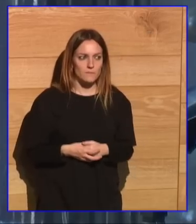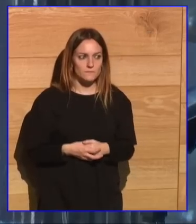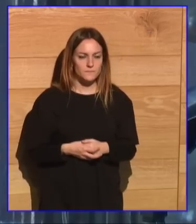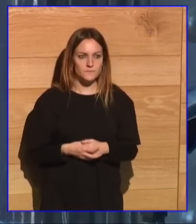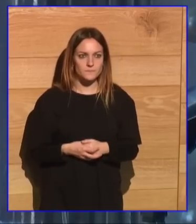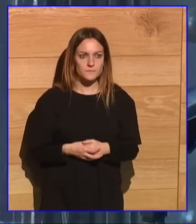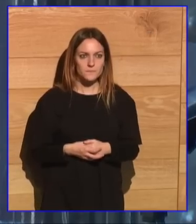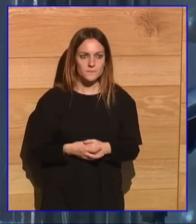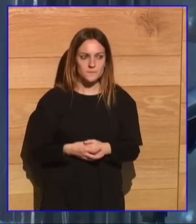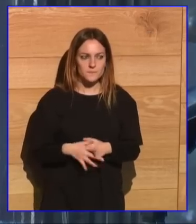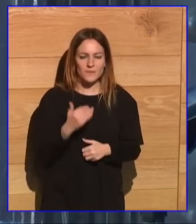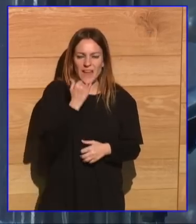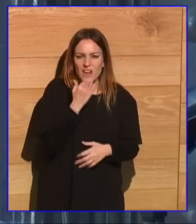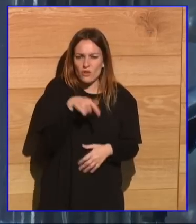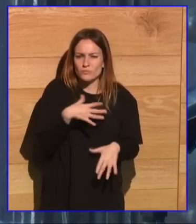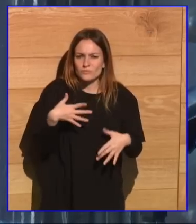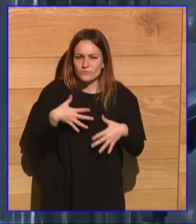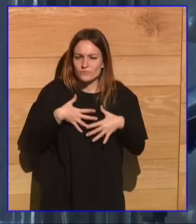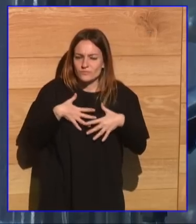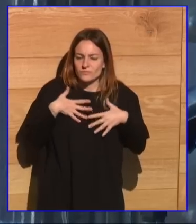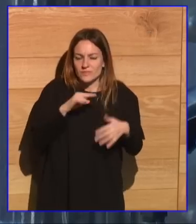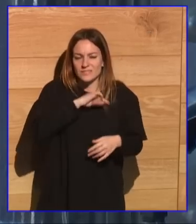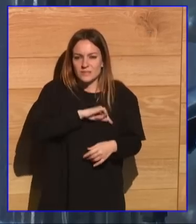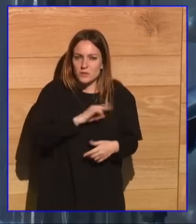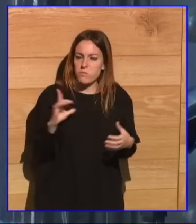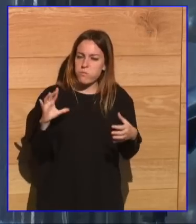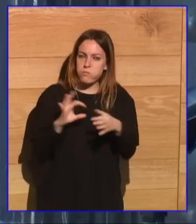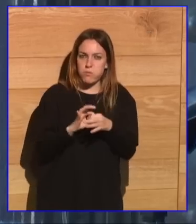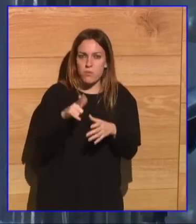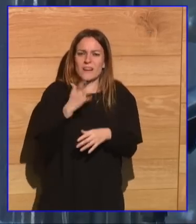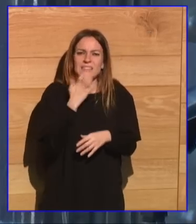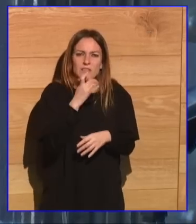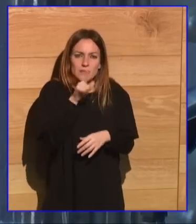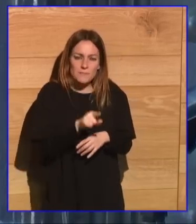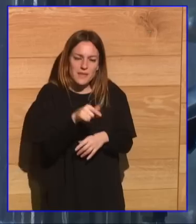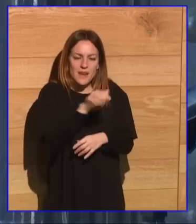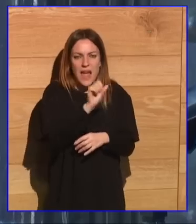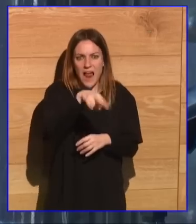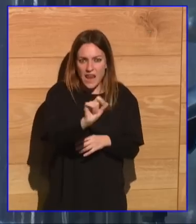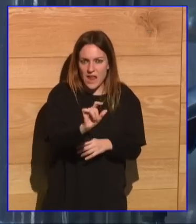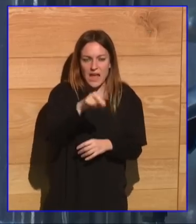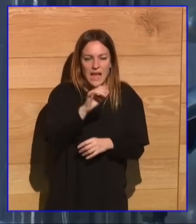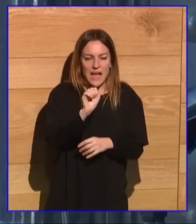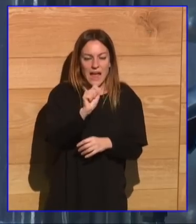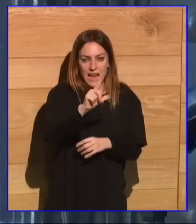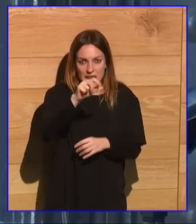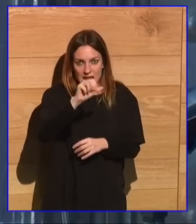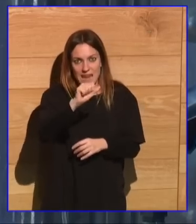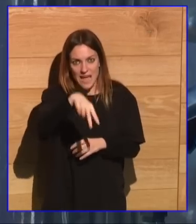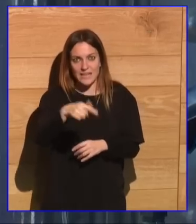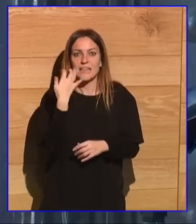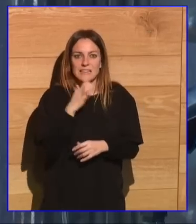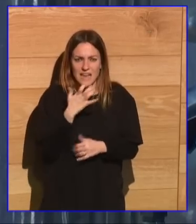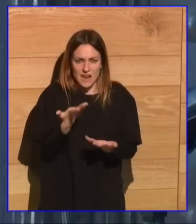Es que es tan sentimental y es tan raro en él, por otro lado. Quiero decir, bueno, no, emocional. Es una película realmente emocional en la que puedes conectar